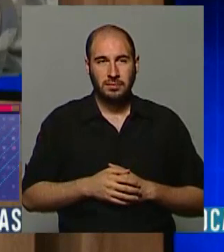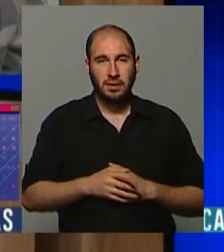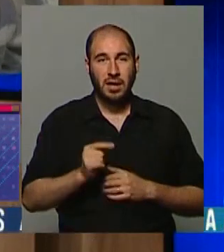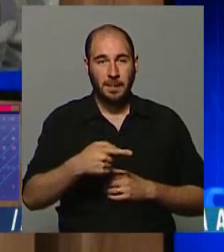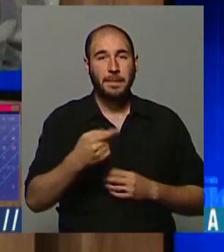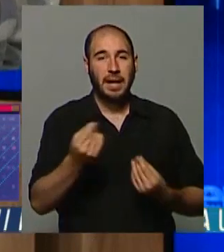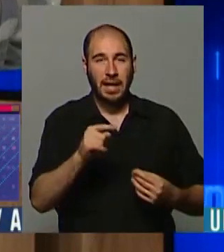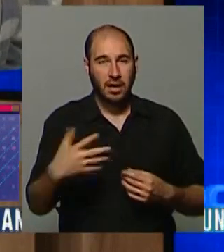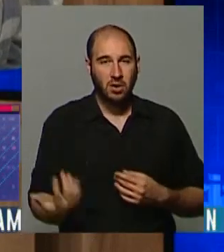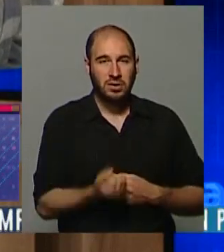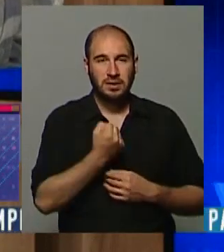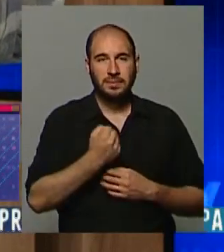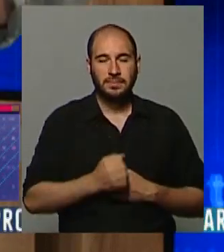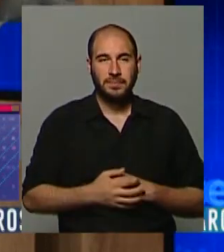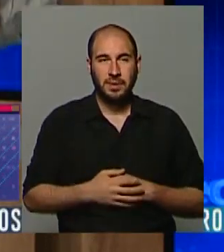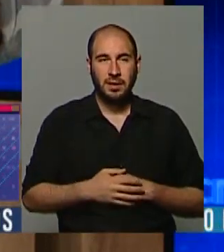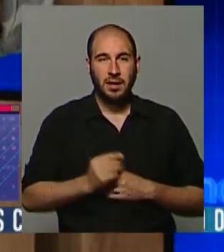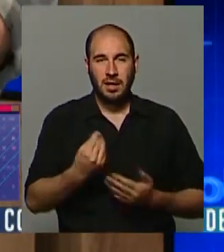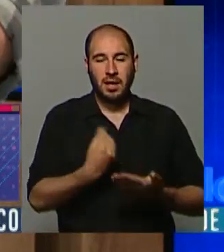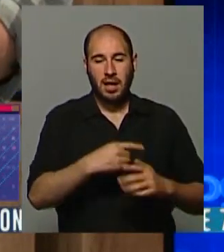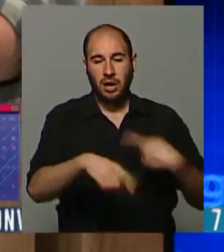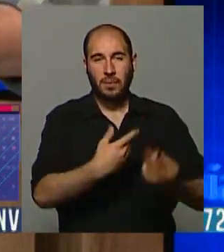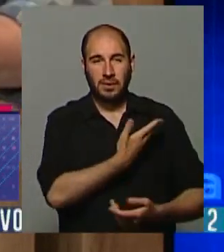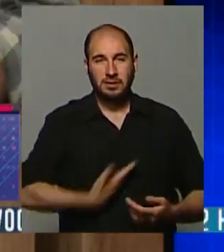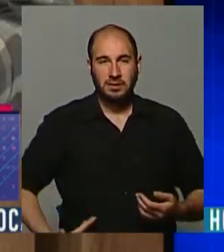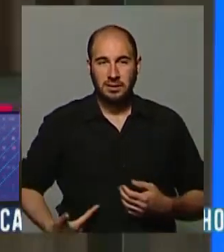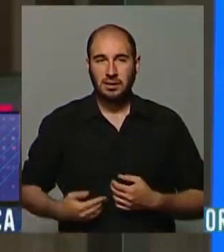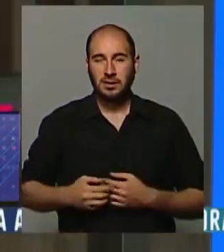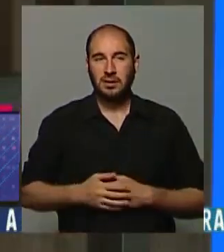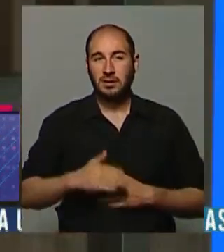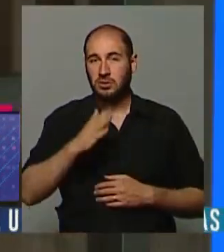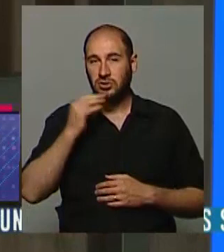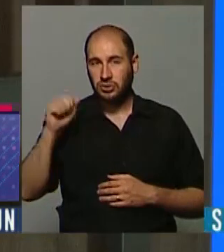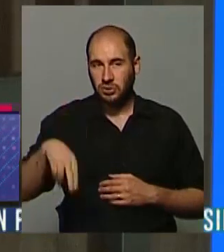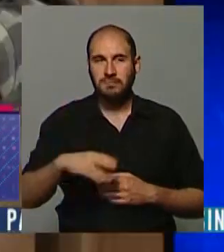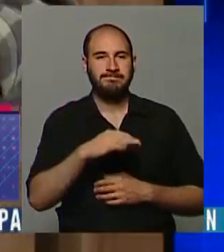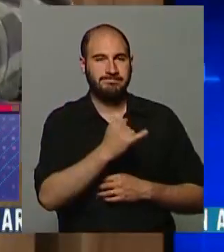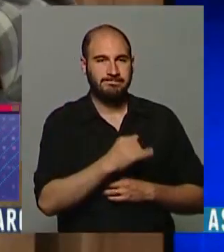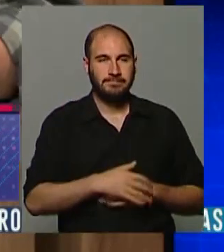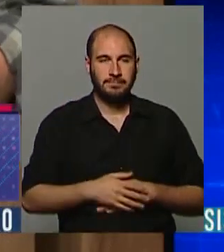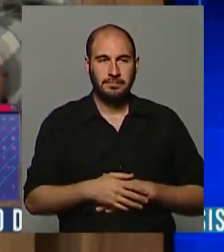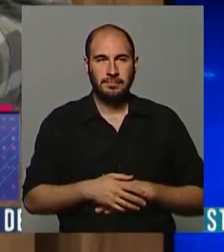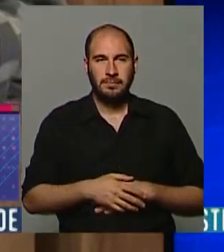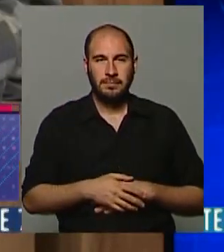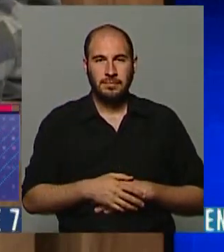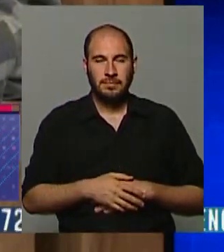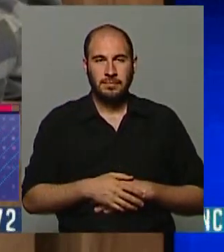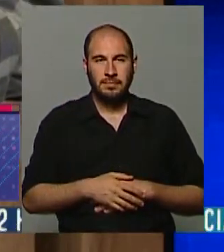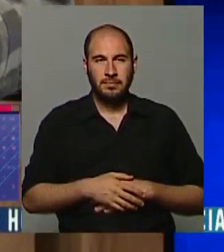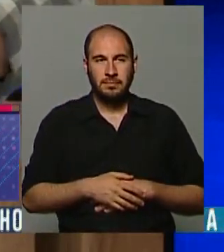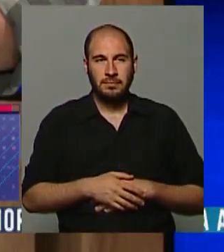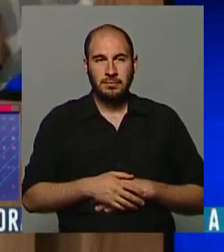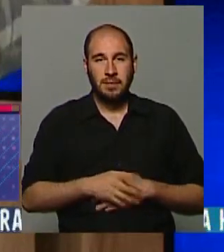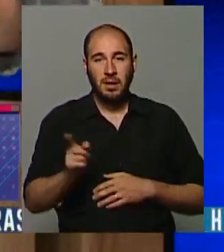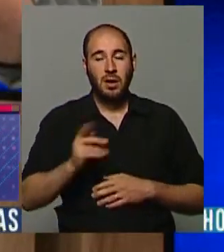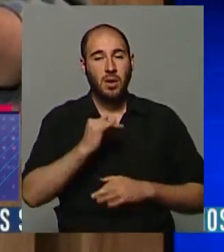obtener la reelección como presidente. A Joe Biden, ¿no? Correcto. En eso,